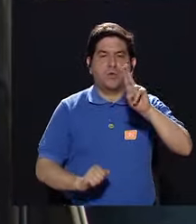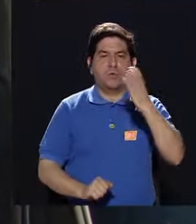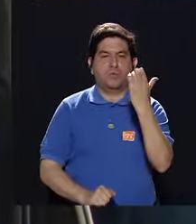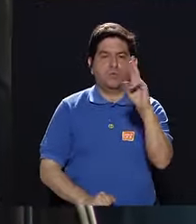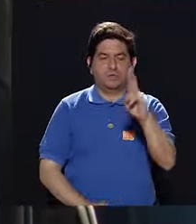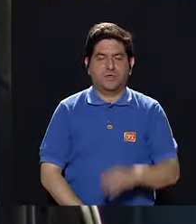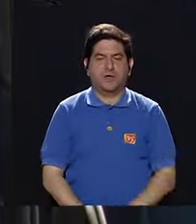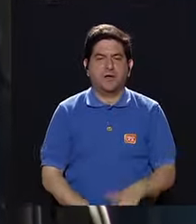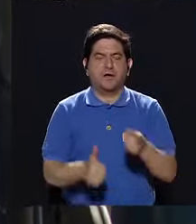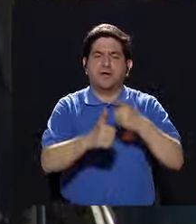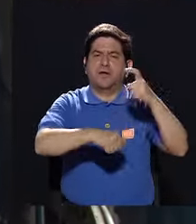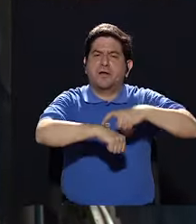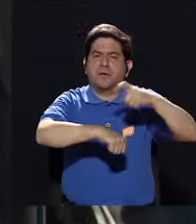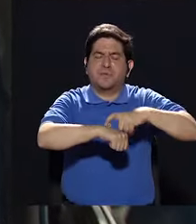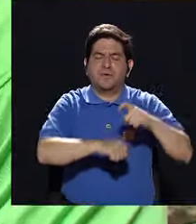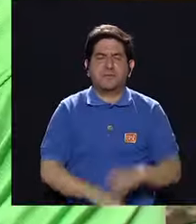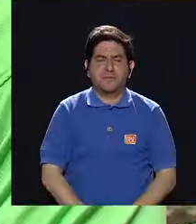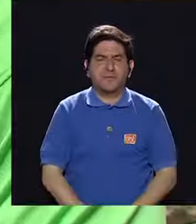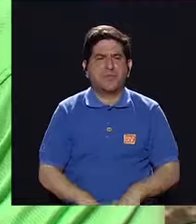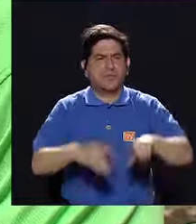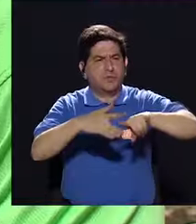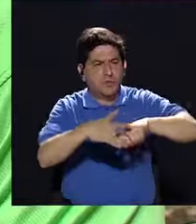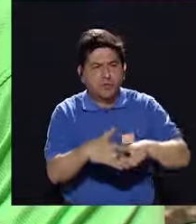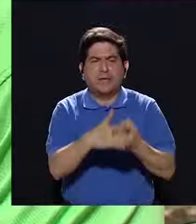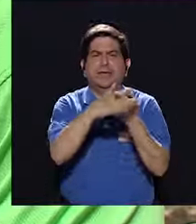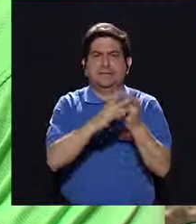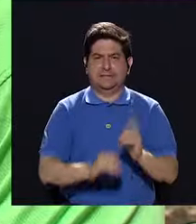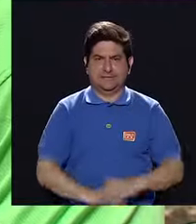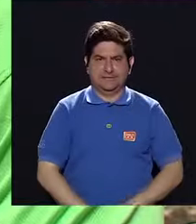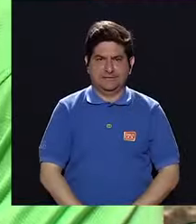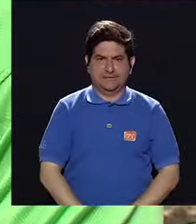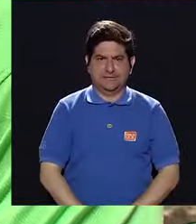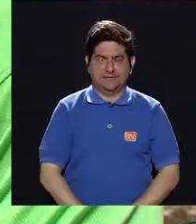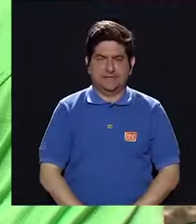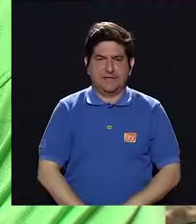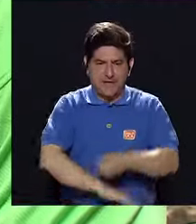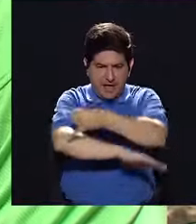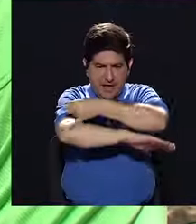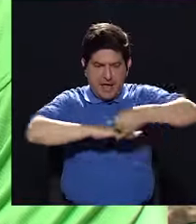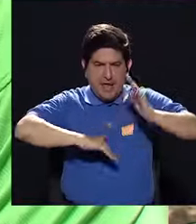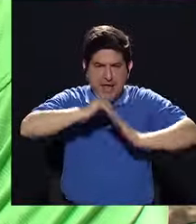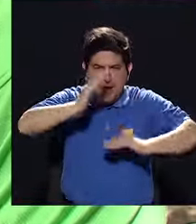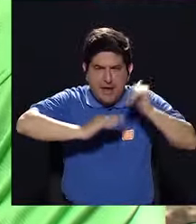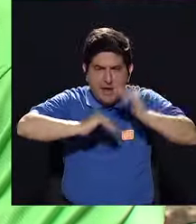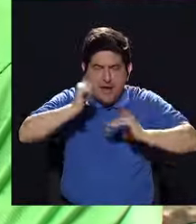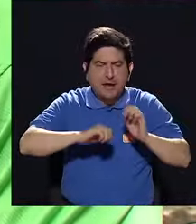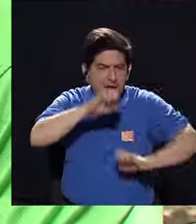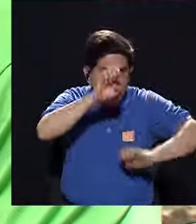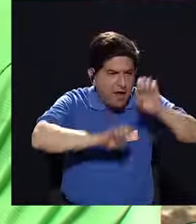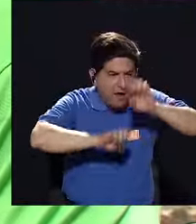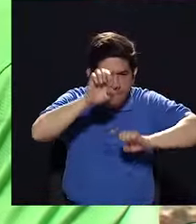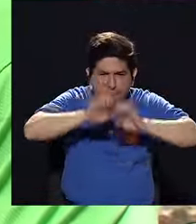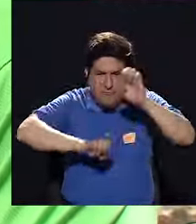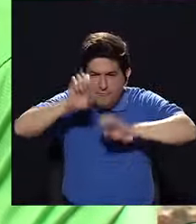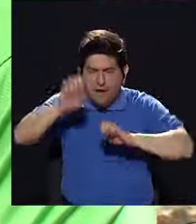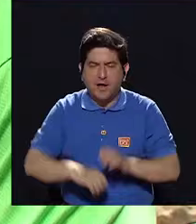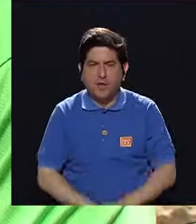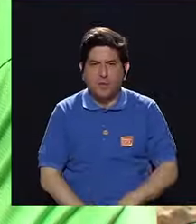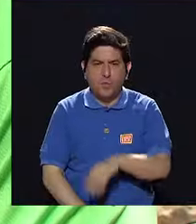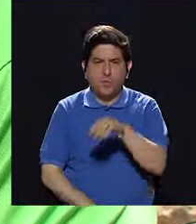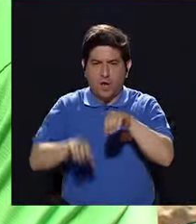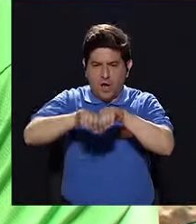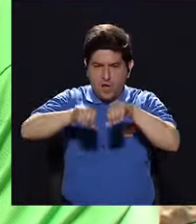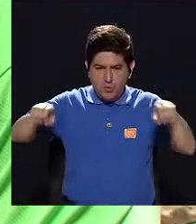de Costa Rica. Inicialmente comienza con lo que era ingeniería civil, en una evaluación